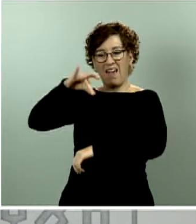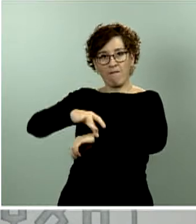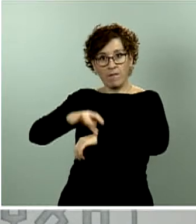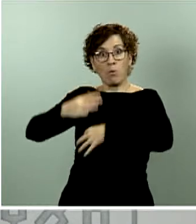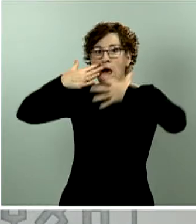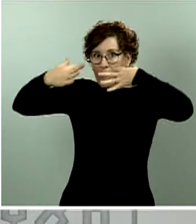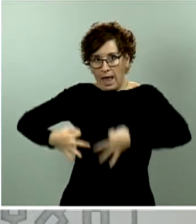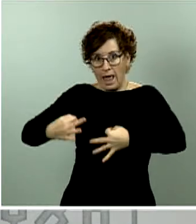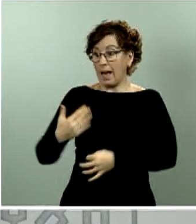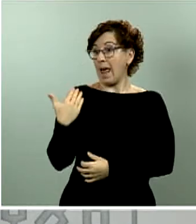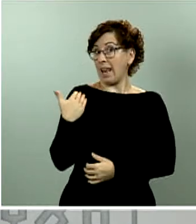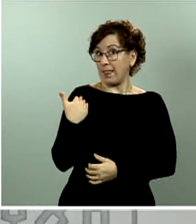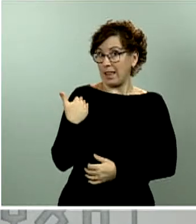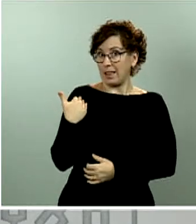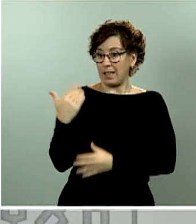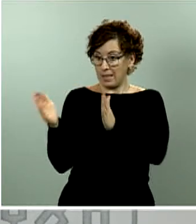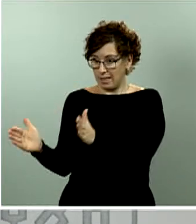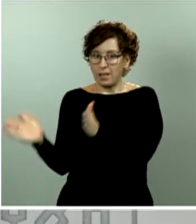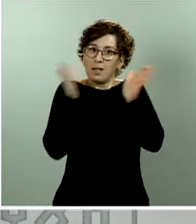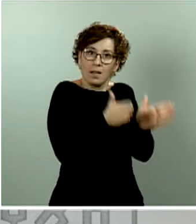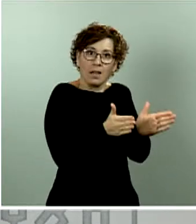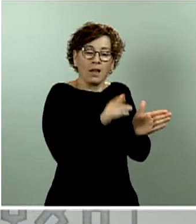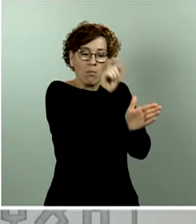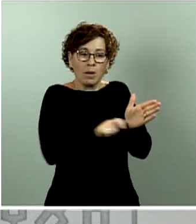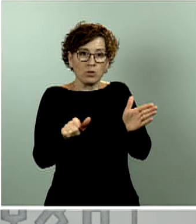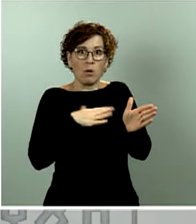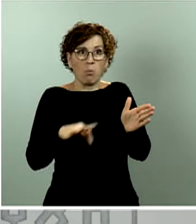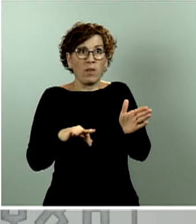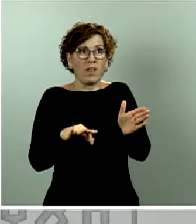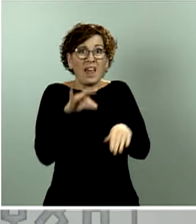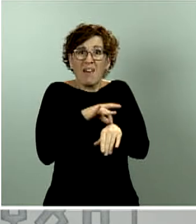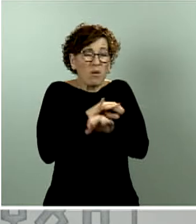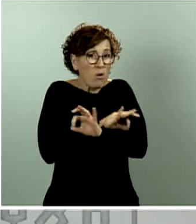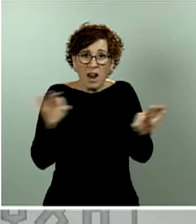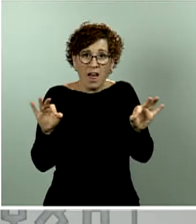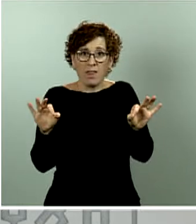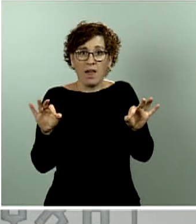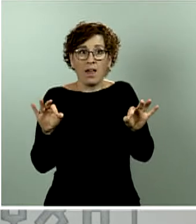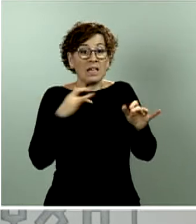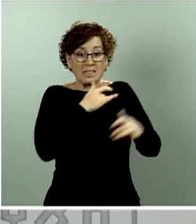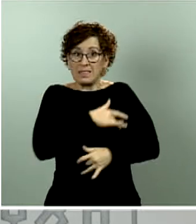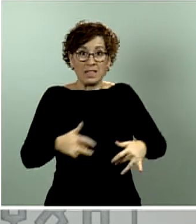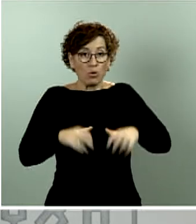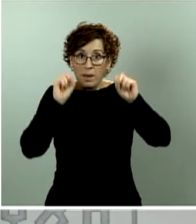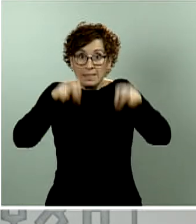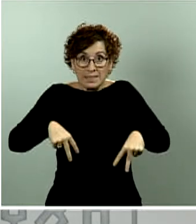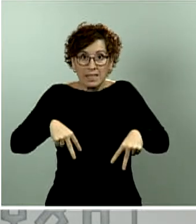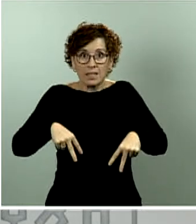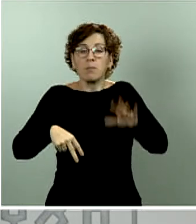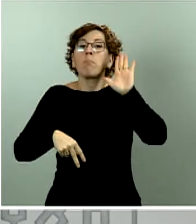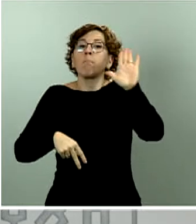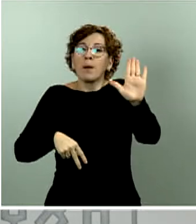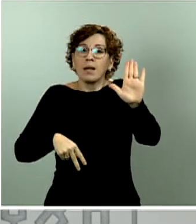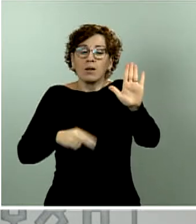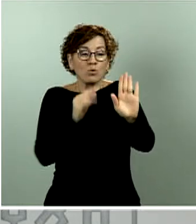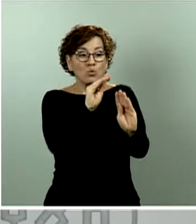con personas que han podido ni siquiera ser enfermos, como los potencialmente asintomáticos, pero que en algún momento